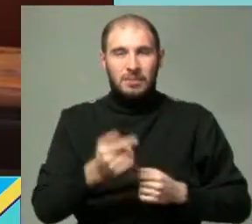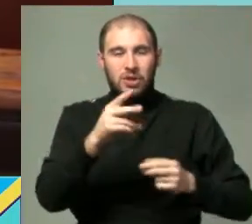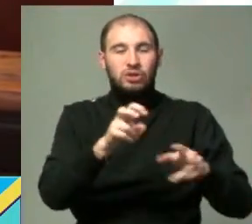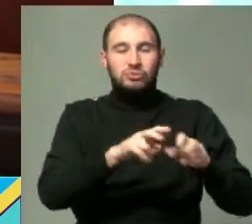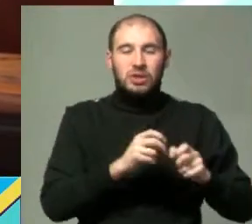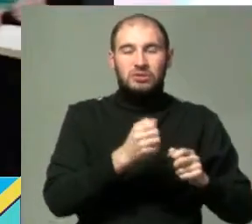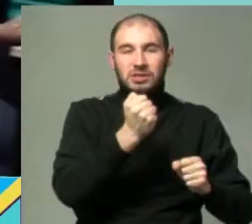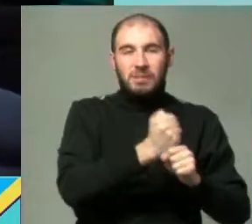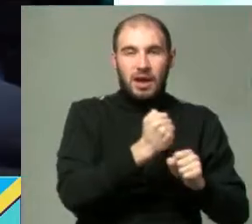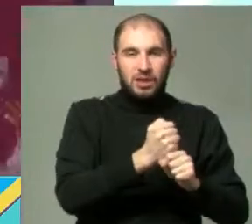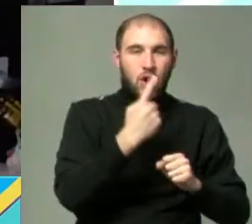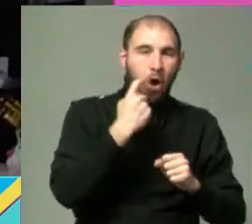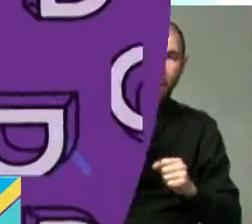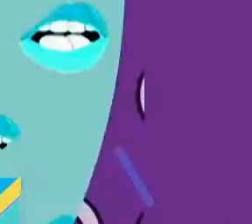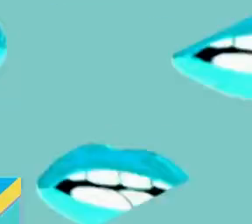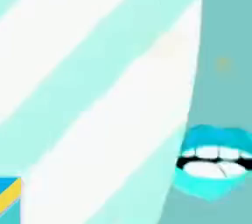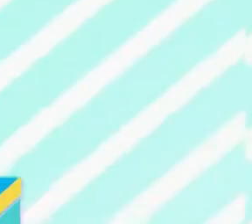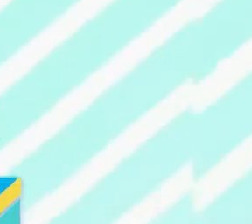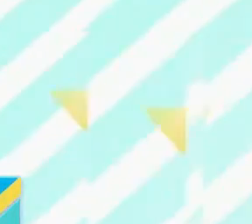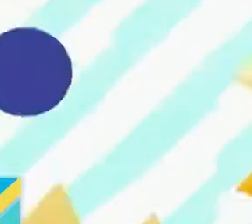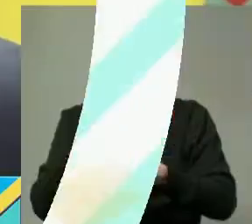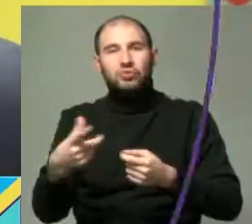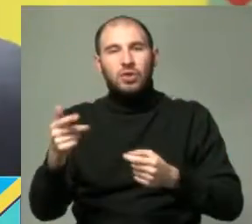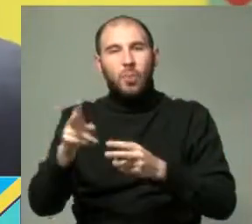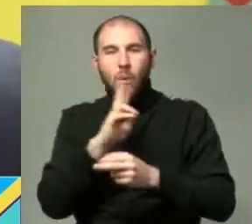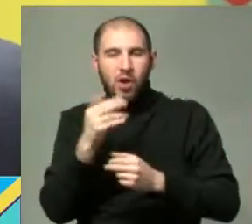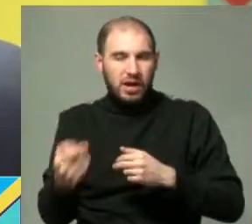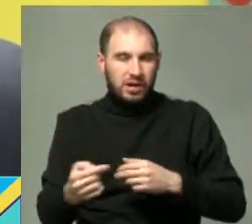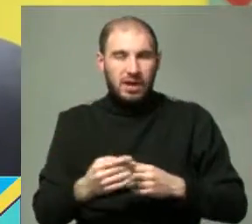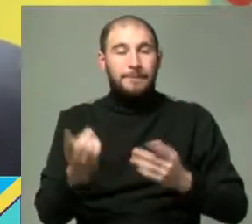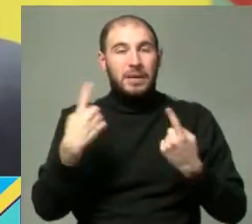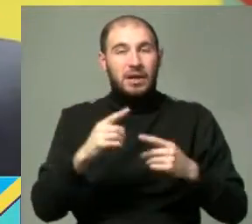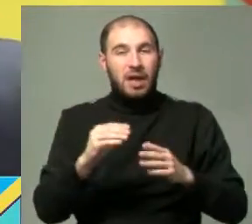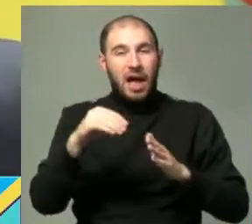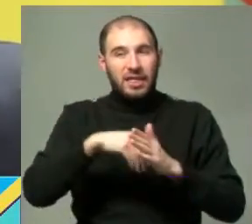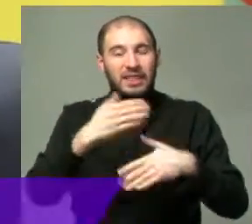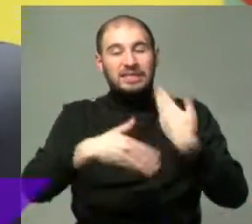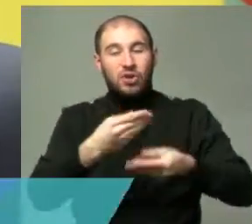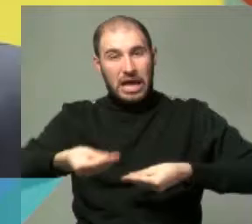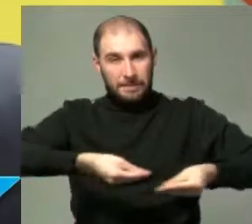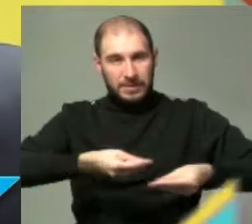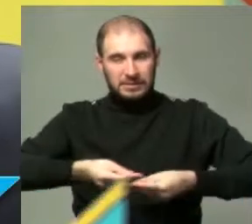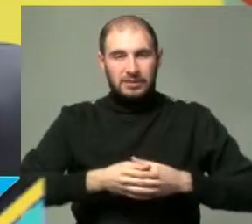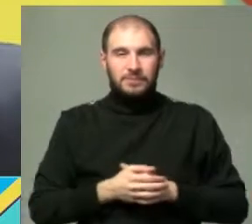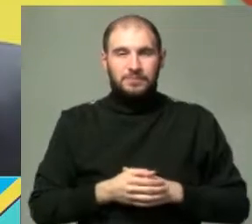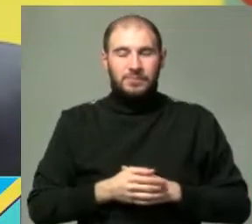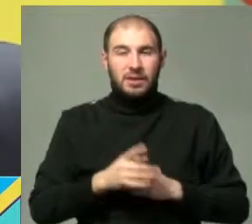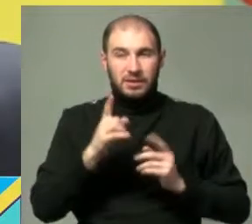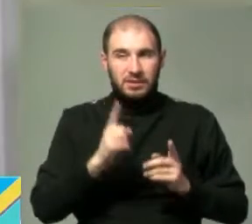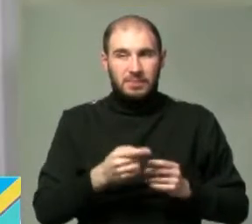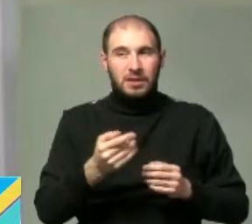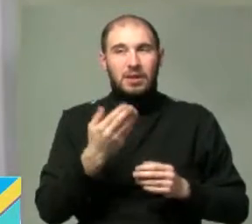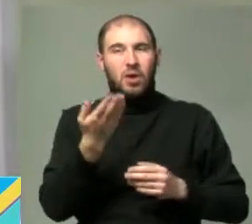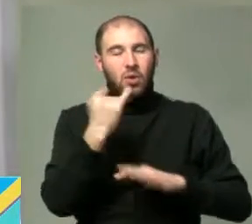un trabajador hombre o lo que cobra una mujer. Lo que sí se da dentro del desarrollo de las empresas, que también como estaba